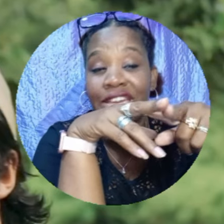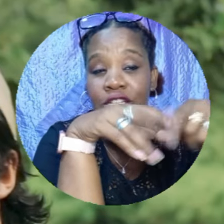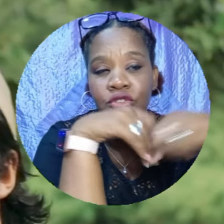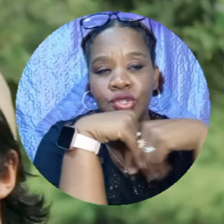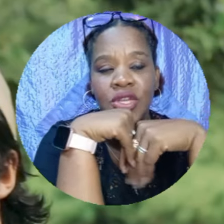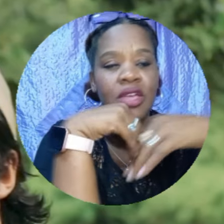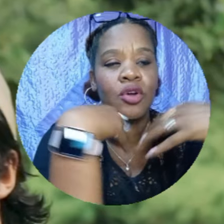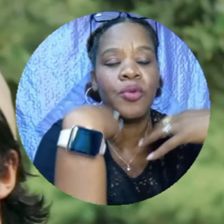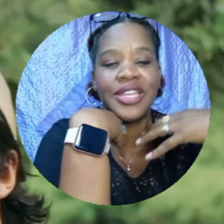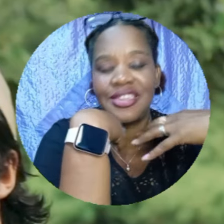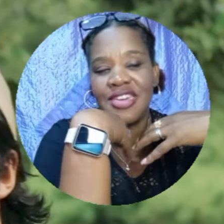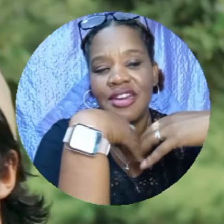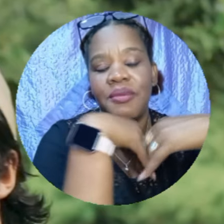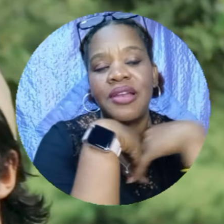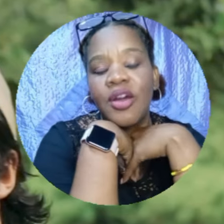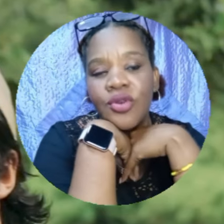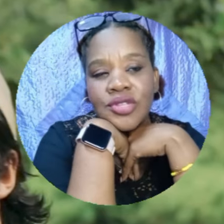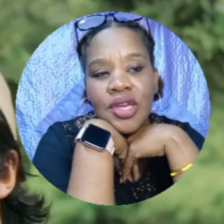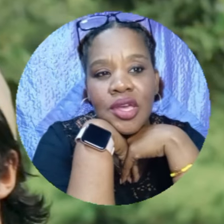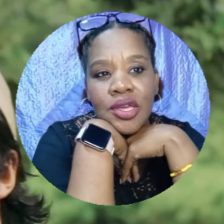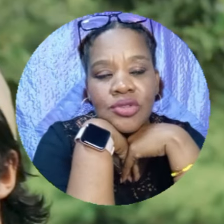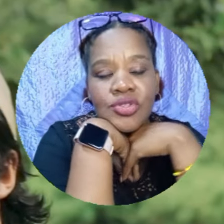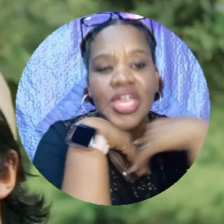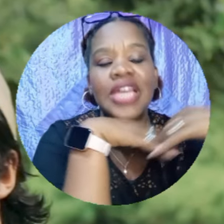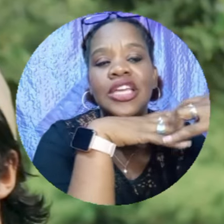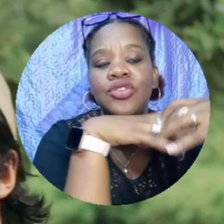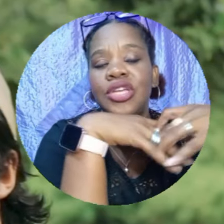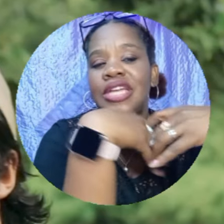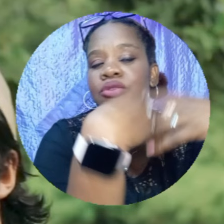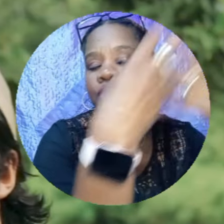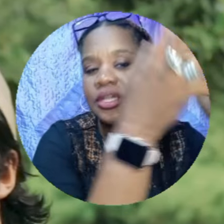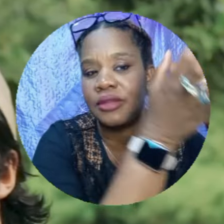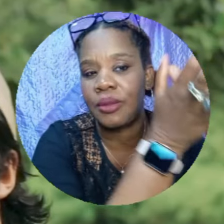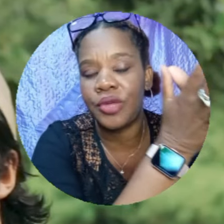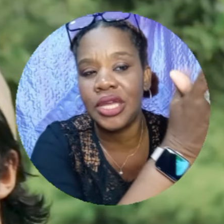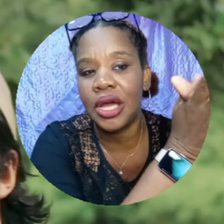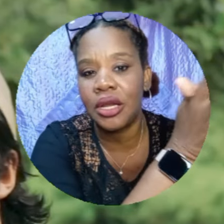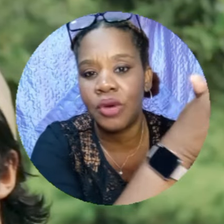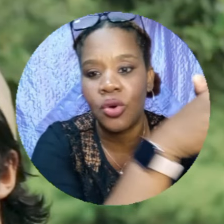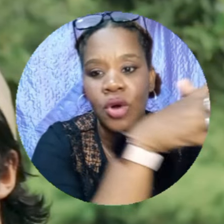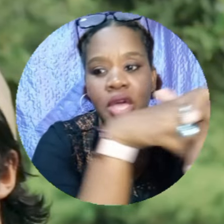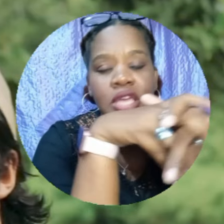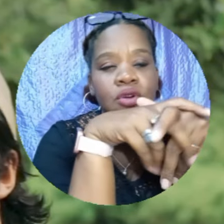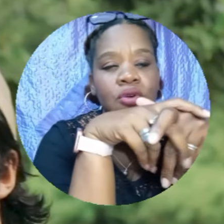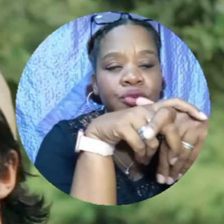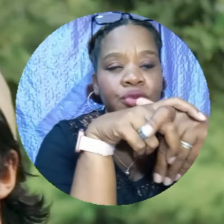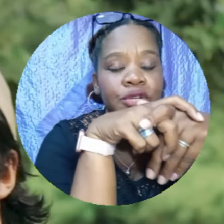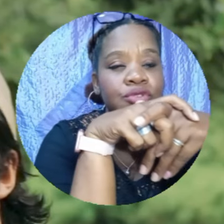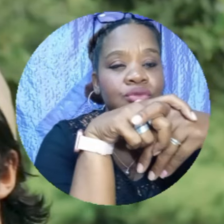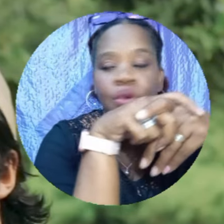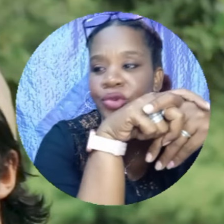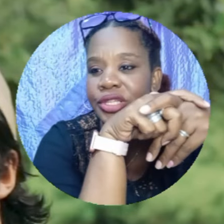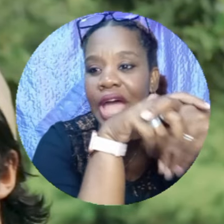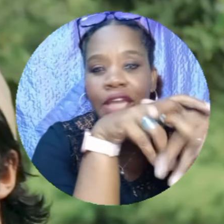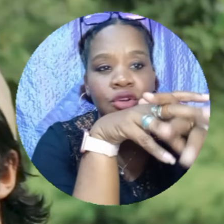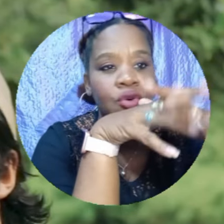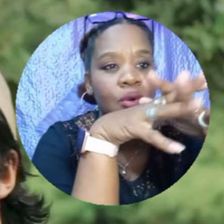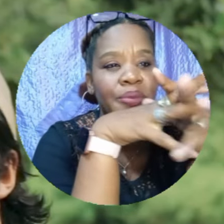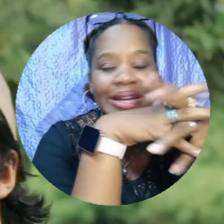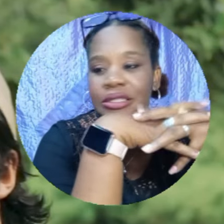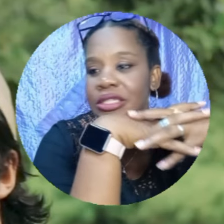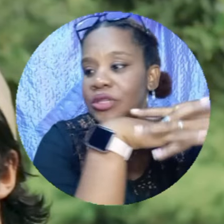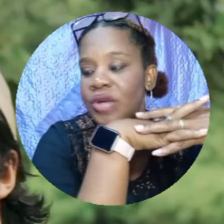con gestos, como que te llegan más las cosas. Y entonces el hecho de que el turista pueda ir a Jarabacoa y confluir con sus